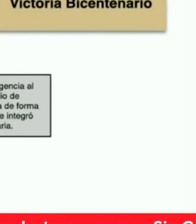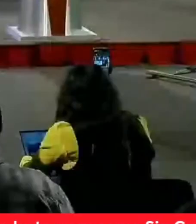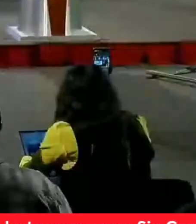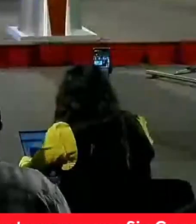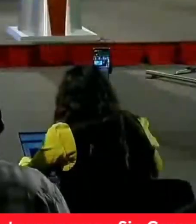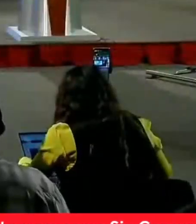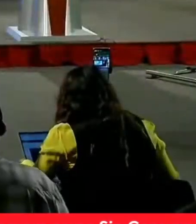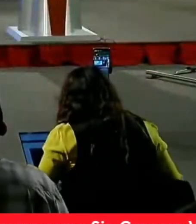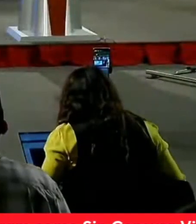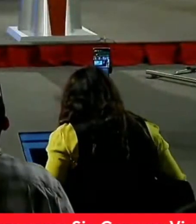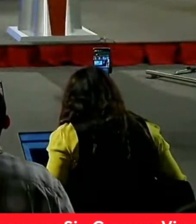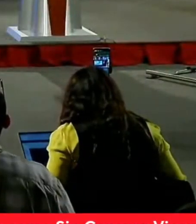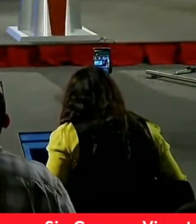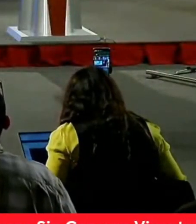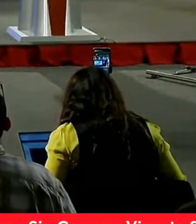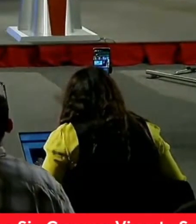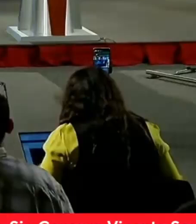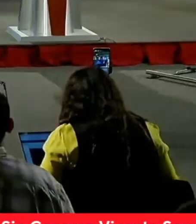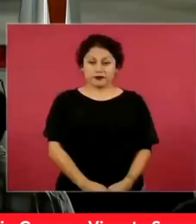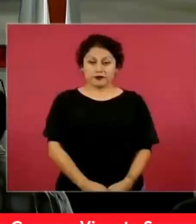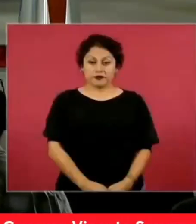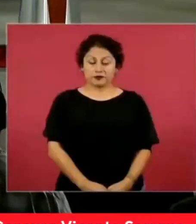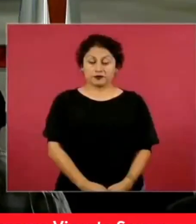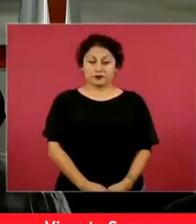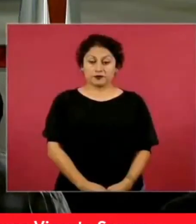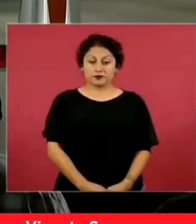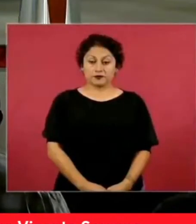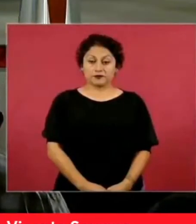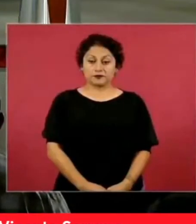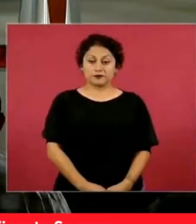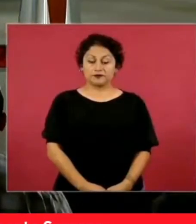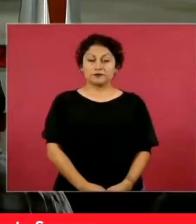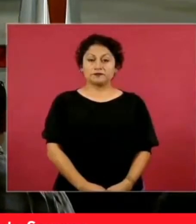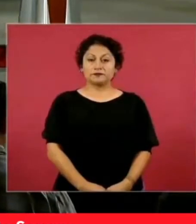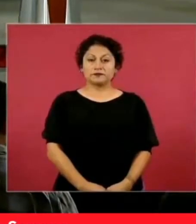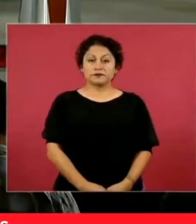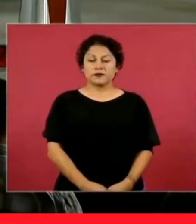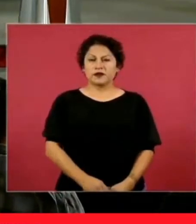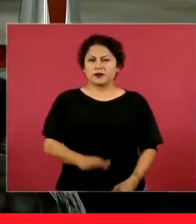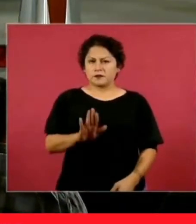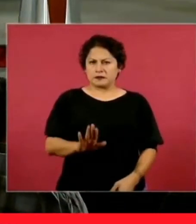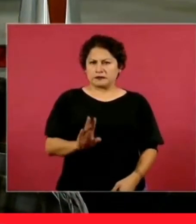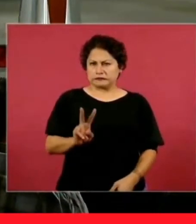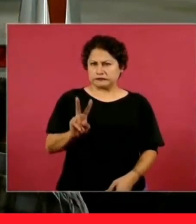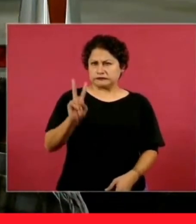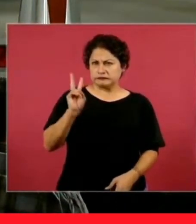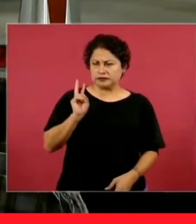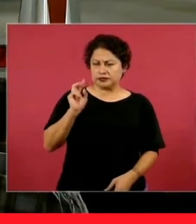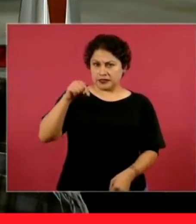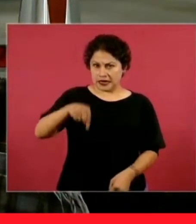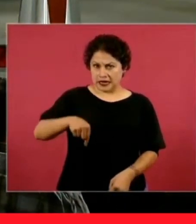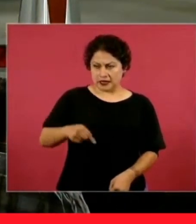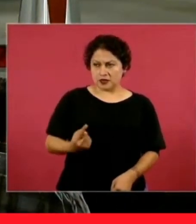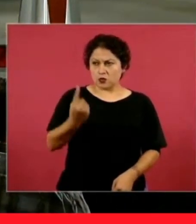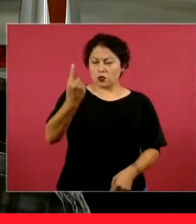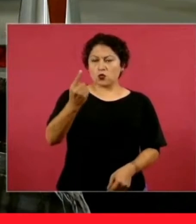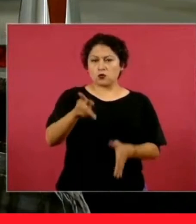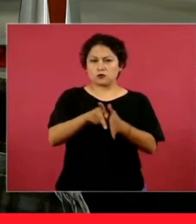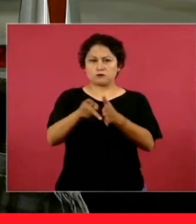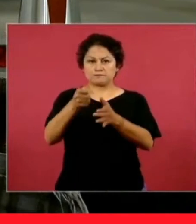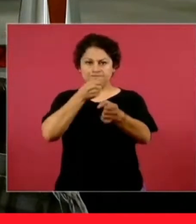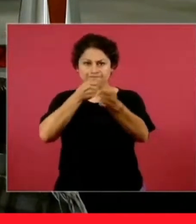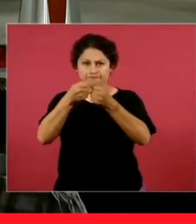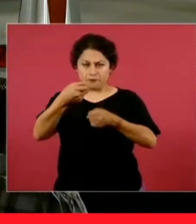señor presidente. Y solamente para comentar, me parece, el día viernes, hubo una pregunta aquí en la mañanera de